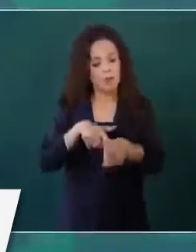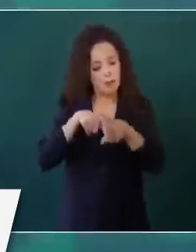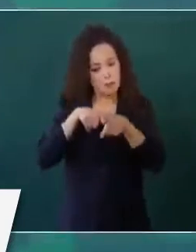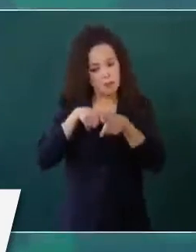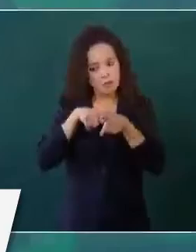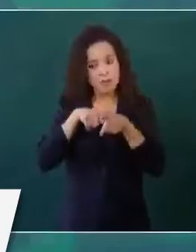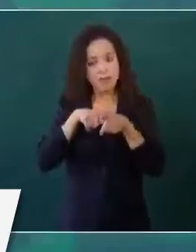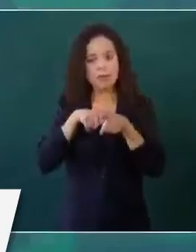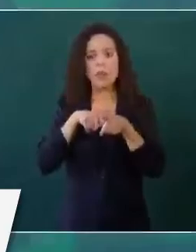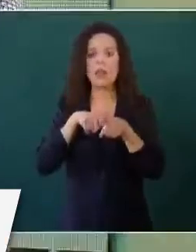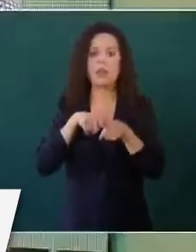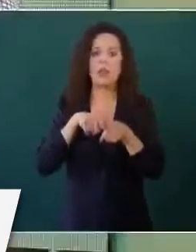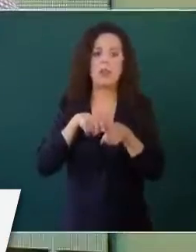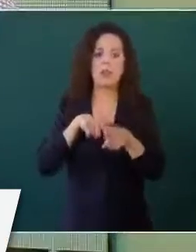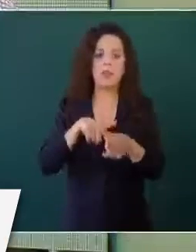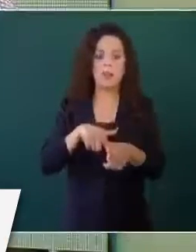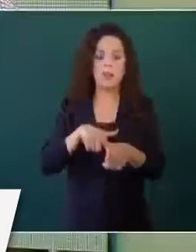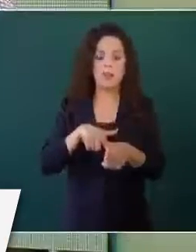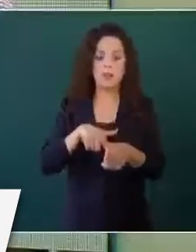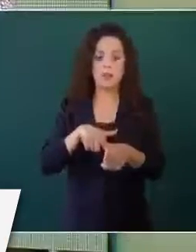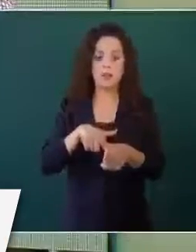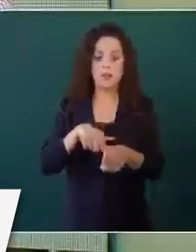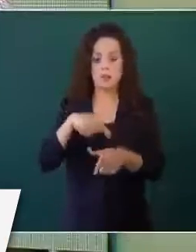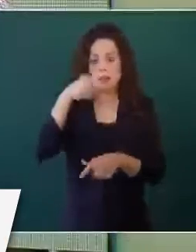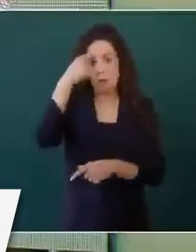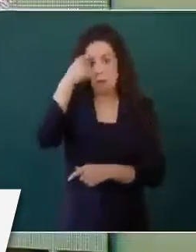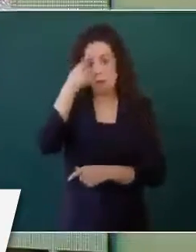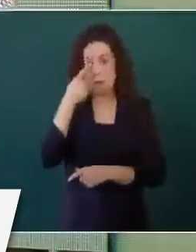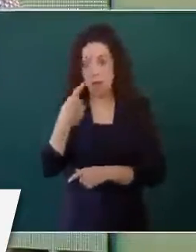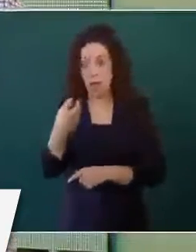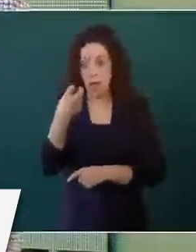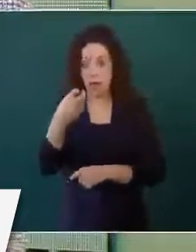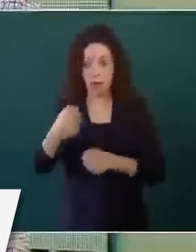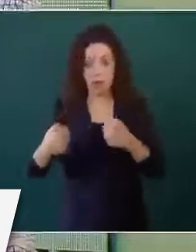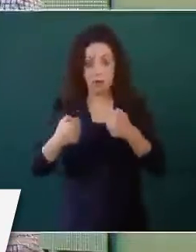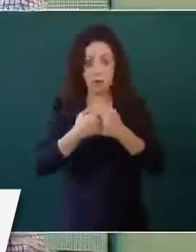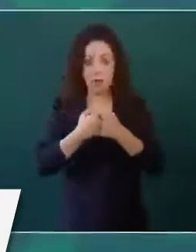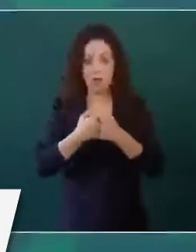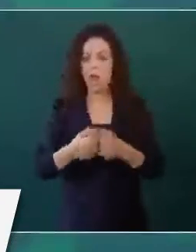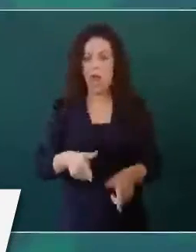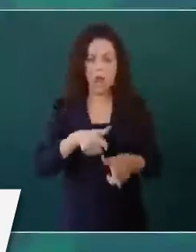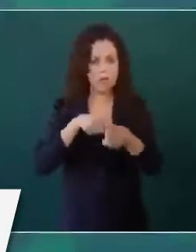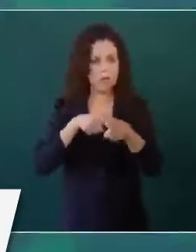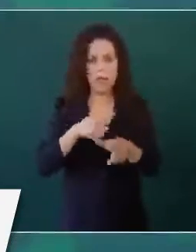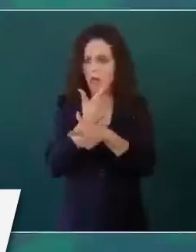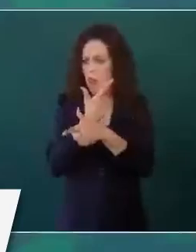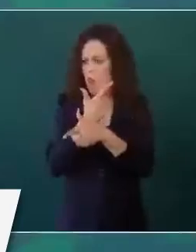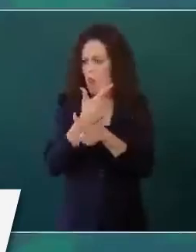a que la frontera fuese zona libre.